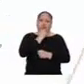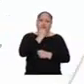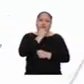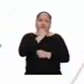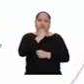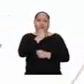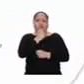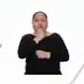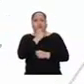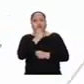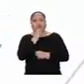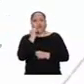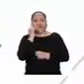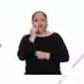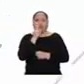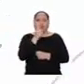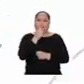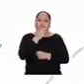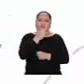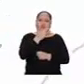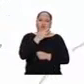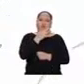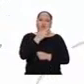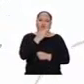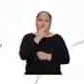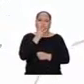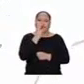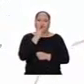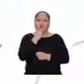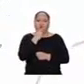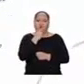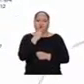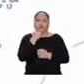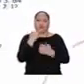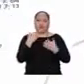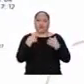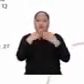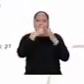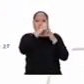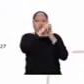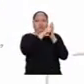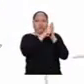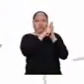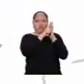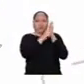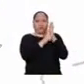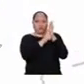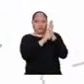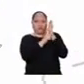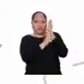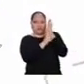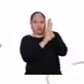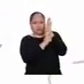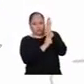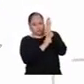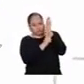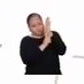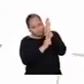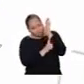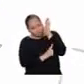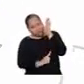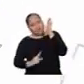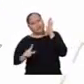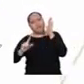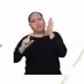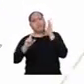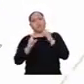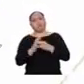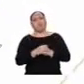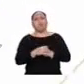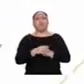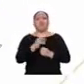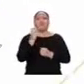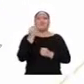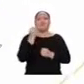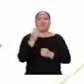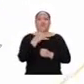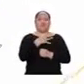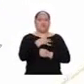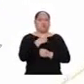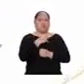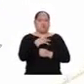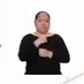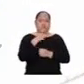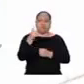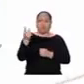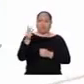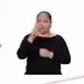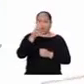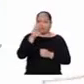Bueno, en este caso tendría una lista muy larga, porque las edades de mis 30